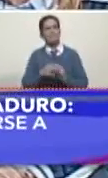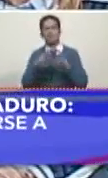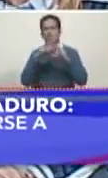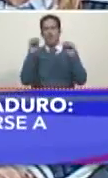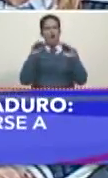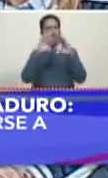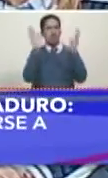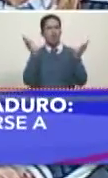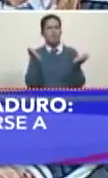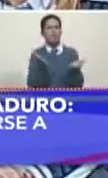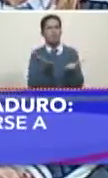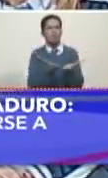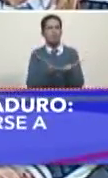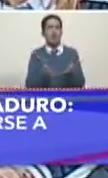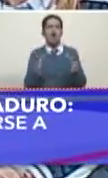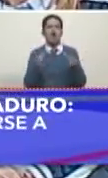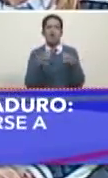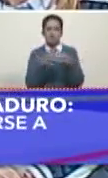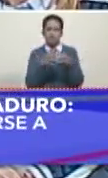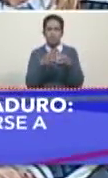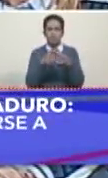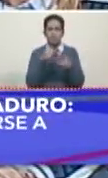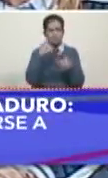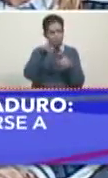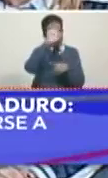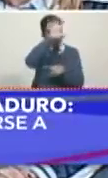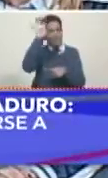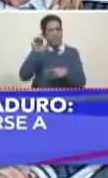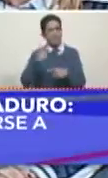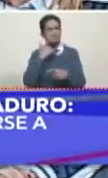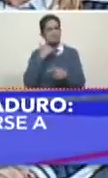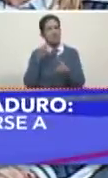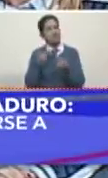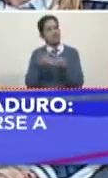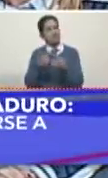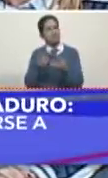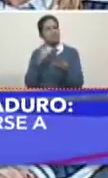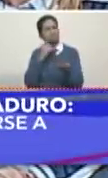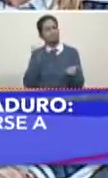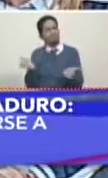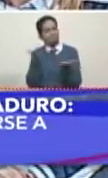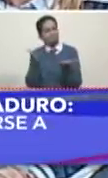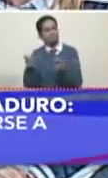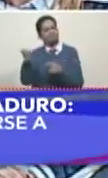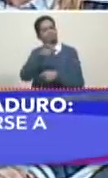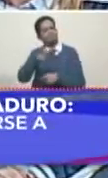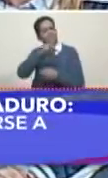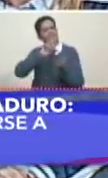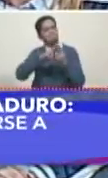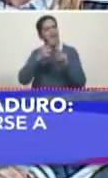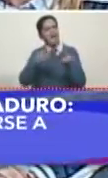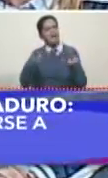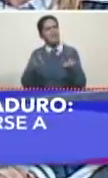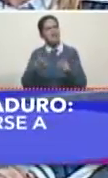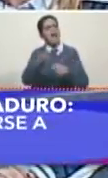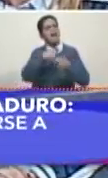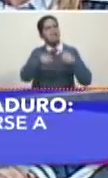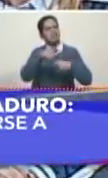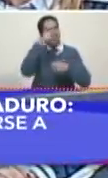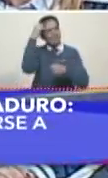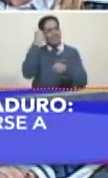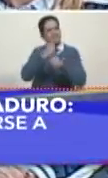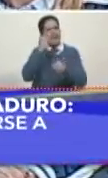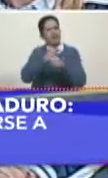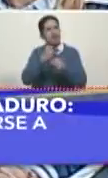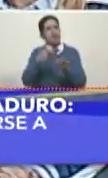los movimientos de solidaridad internacional, a los movimientos pacifistas, a los movimientos sindicales, a los intelectuales, a